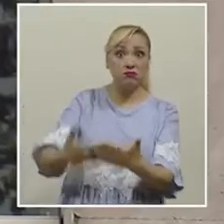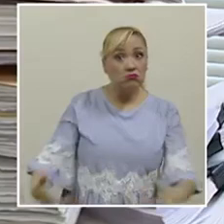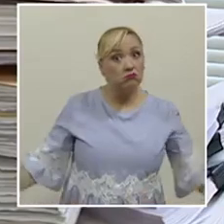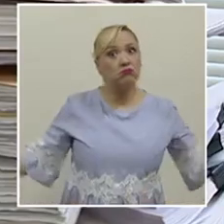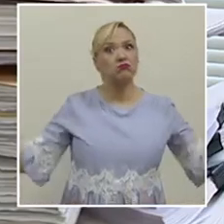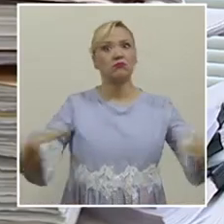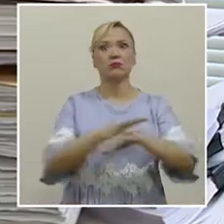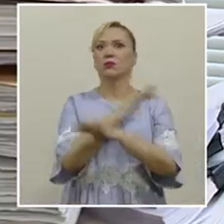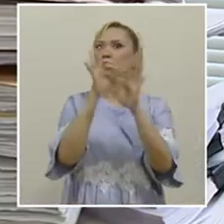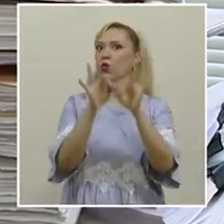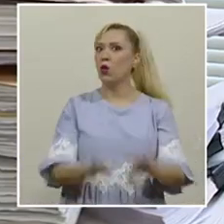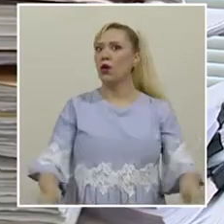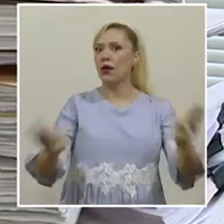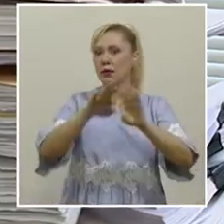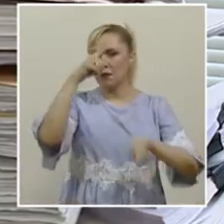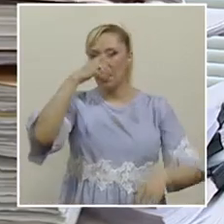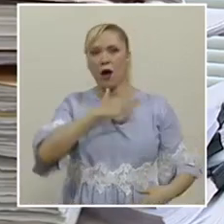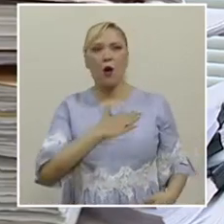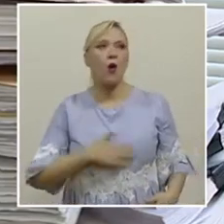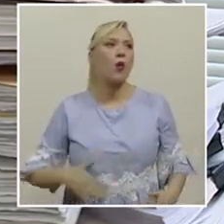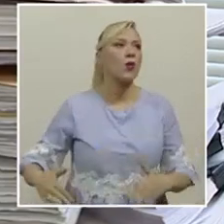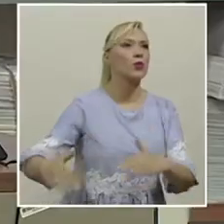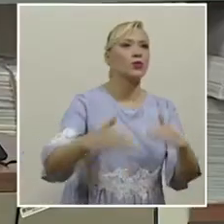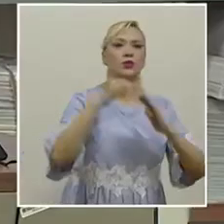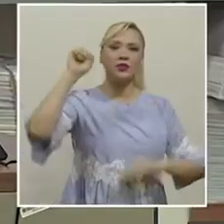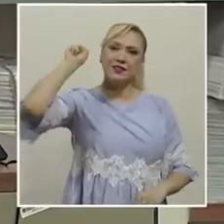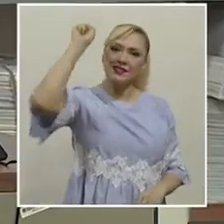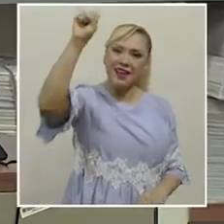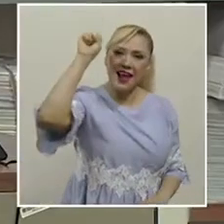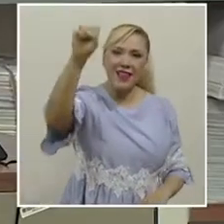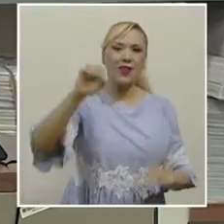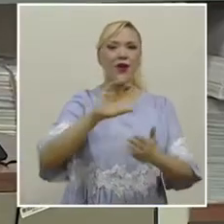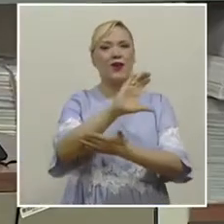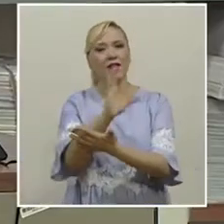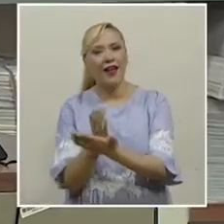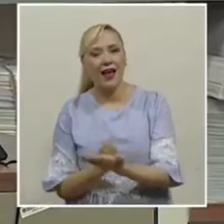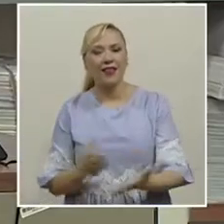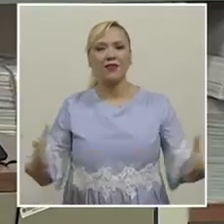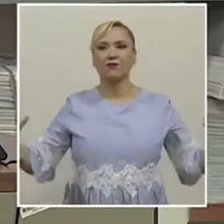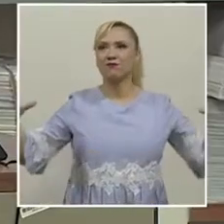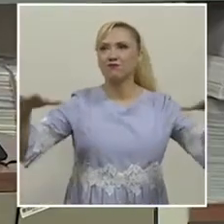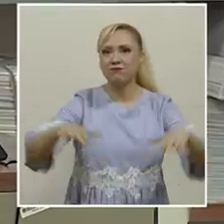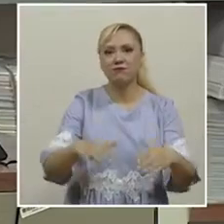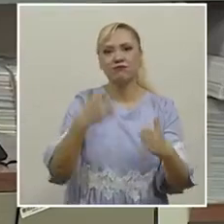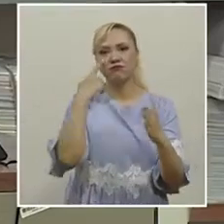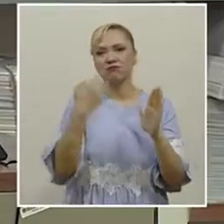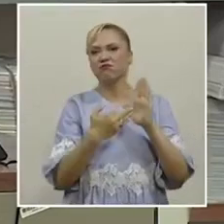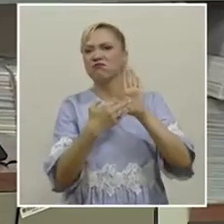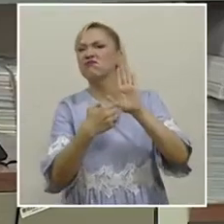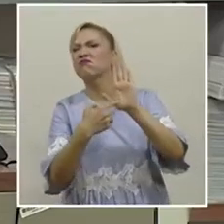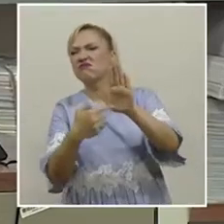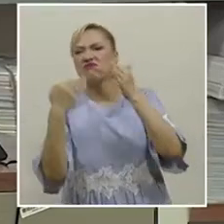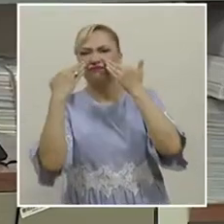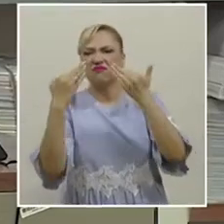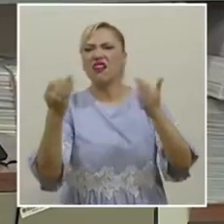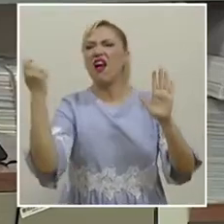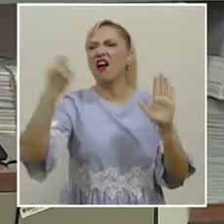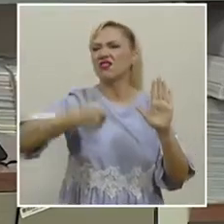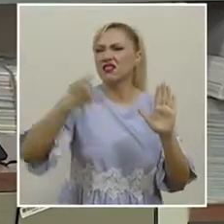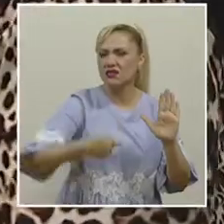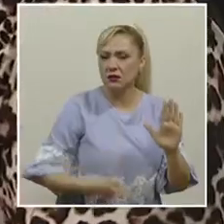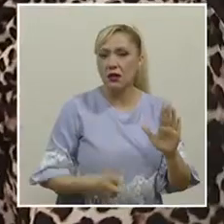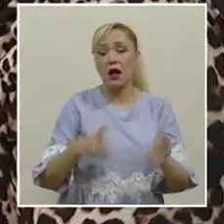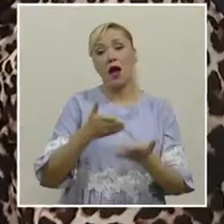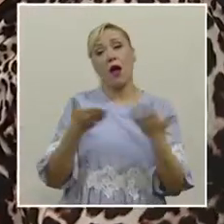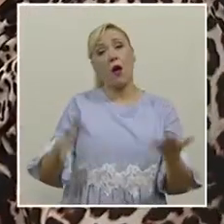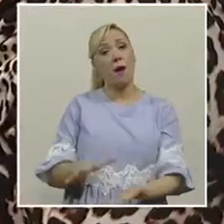la libertad y democracia sindical, la libre contratación colectiva y la rendición de cuentas. Además, ha permitido que un mayor